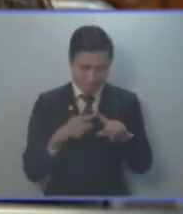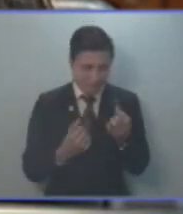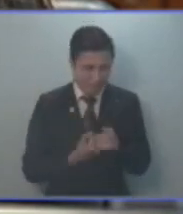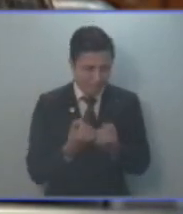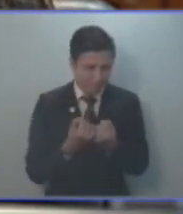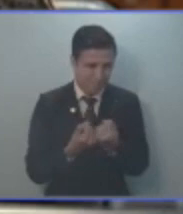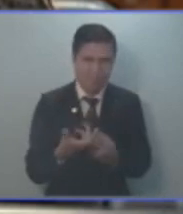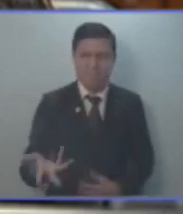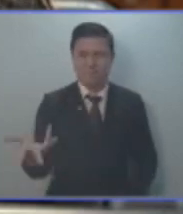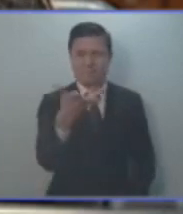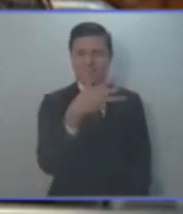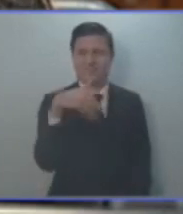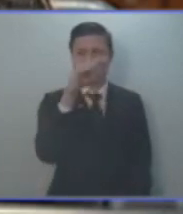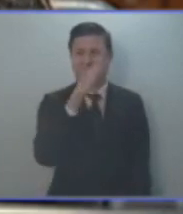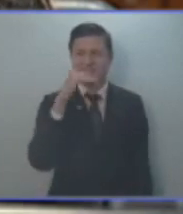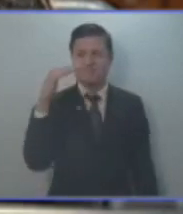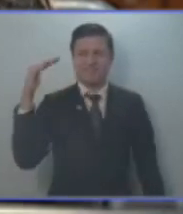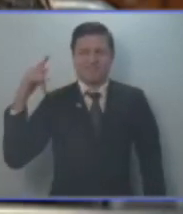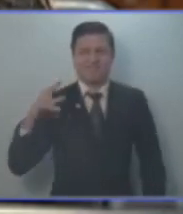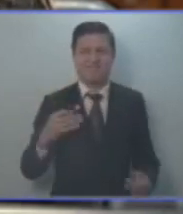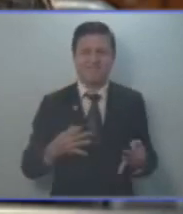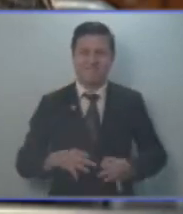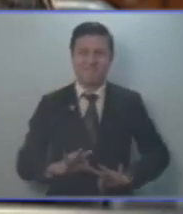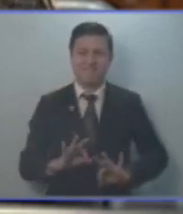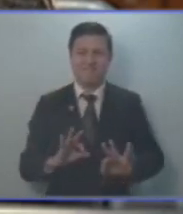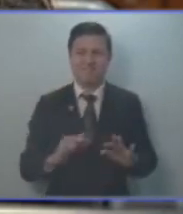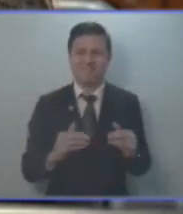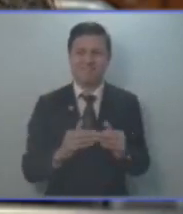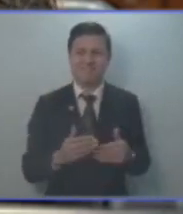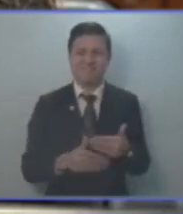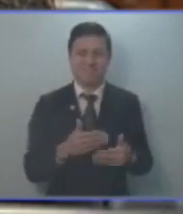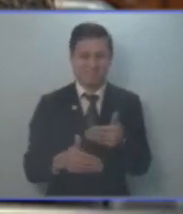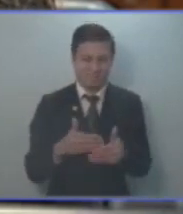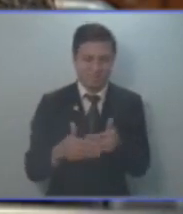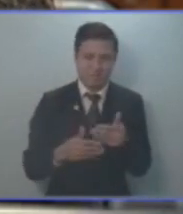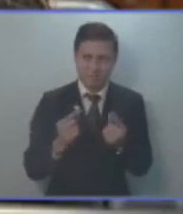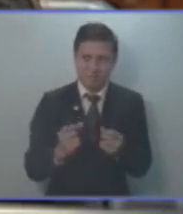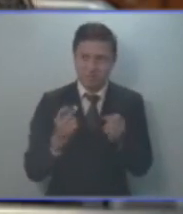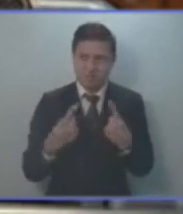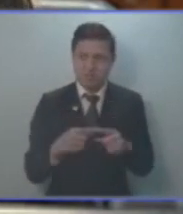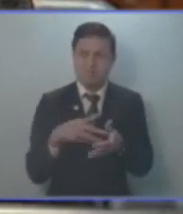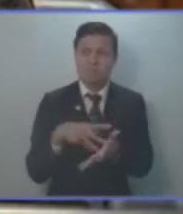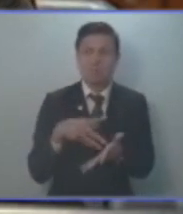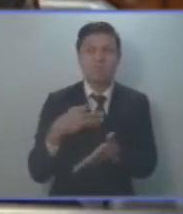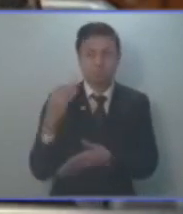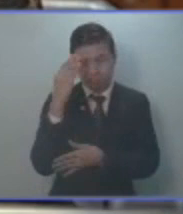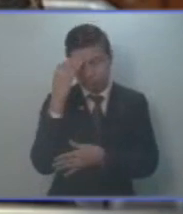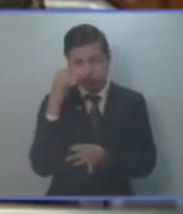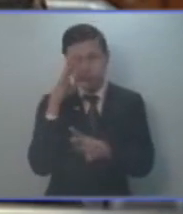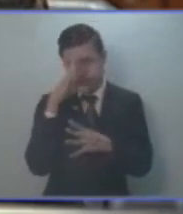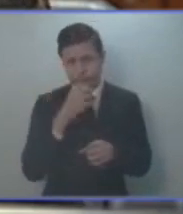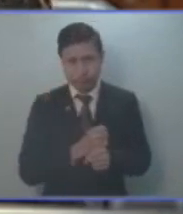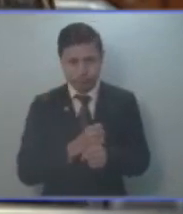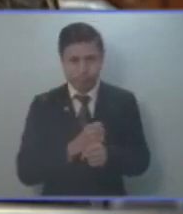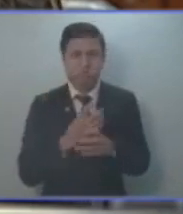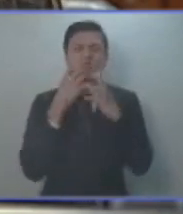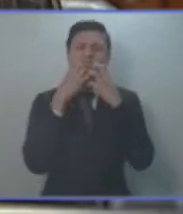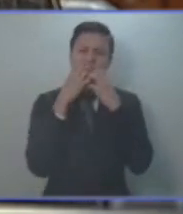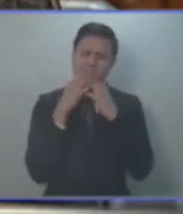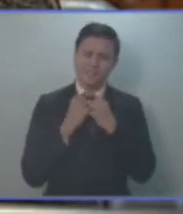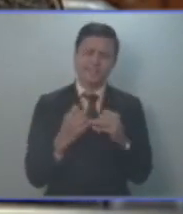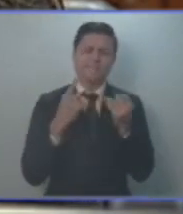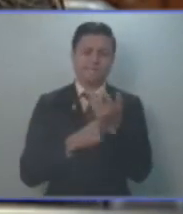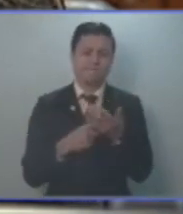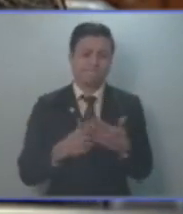de seguir mejorando el país y lo vamos haciendo la población tiene que tener certeza que estamos en el